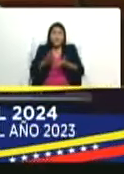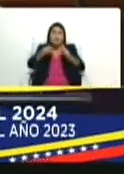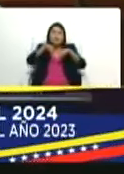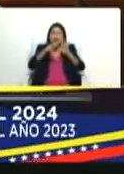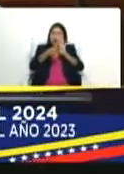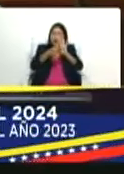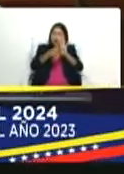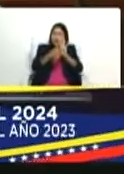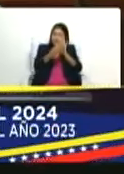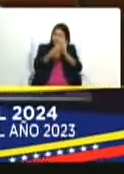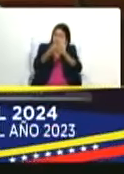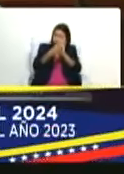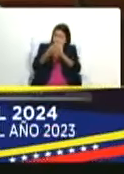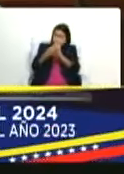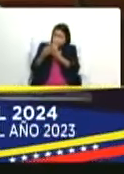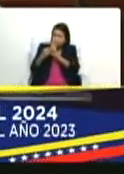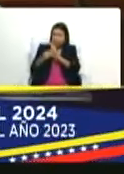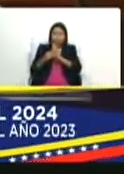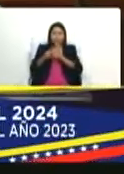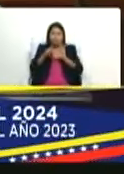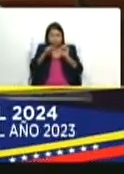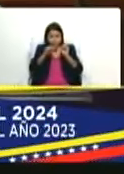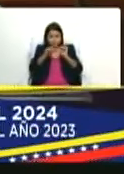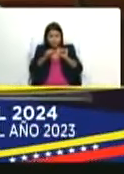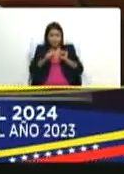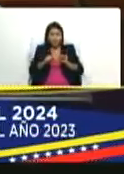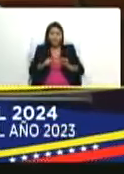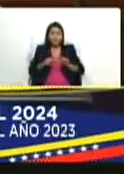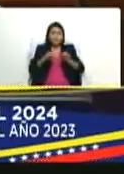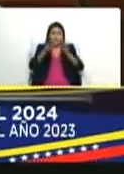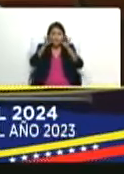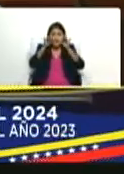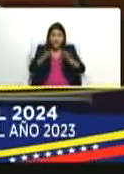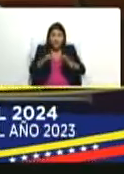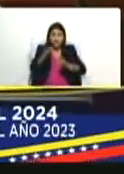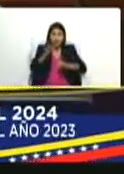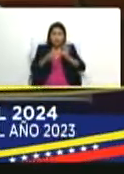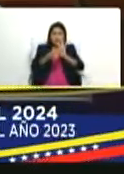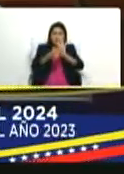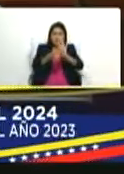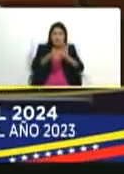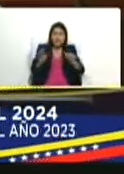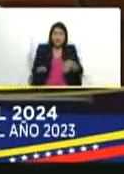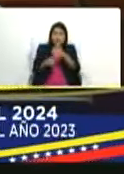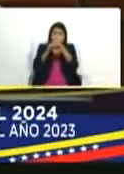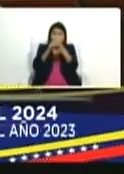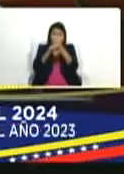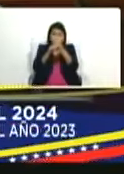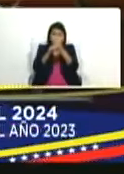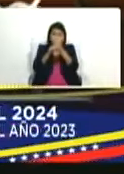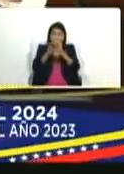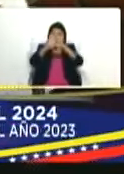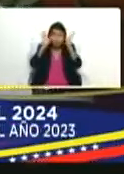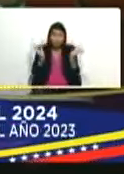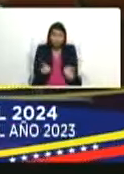y principios que propenden al realce de la justicia y la equidad en la